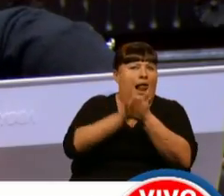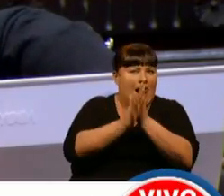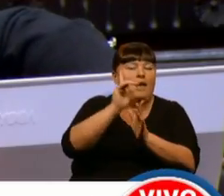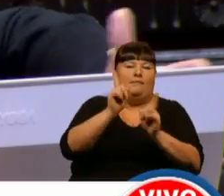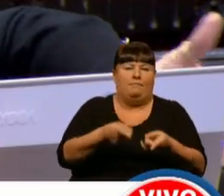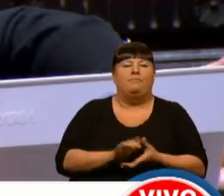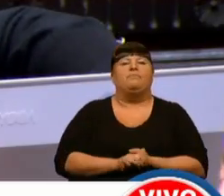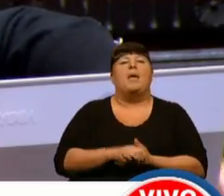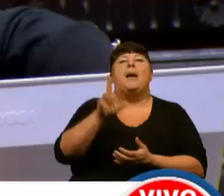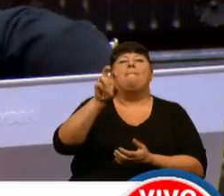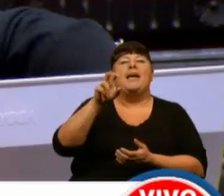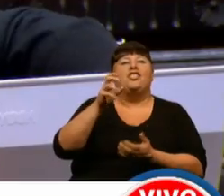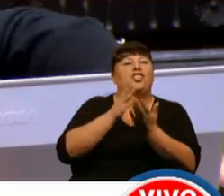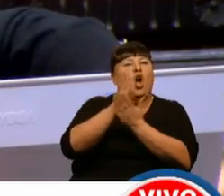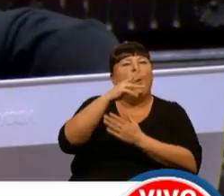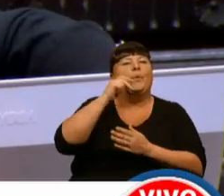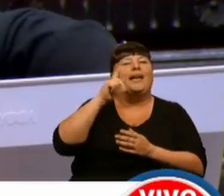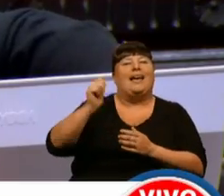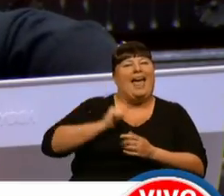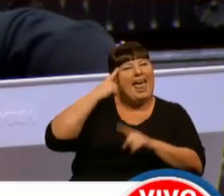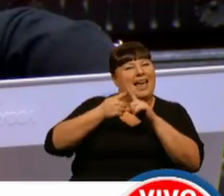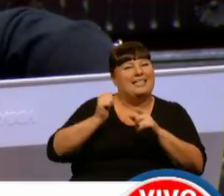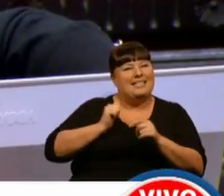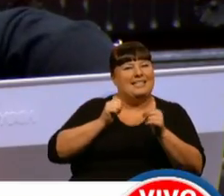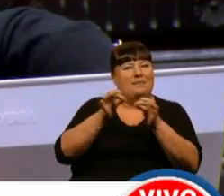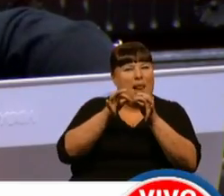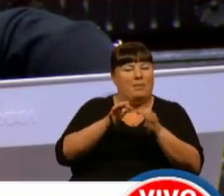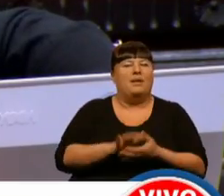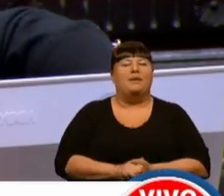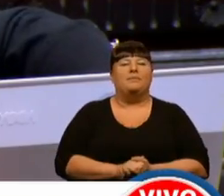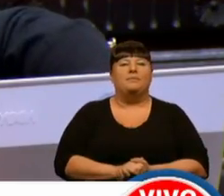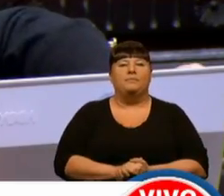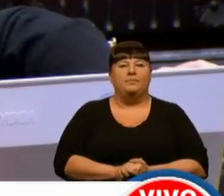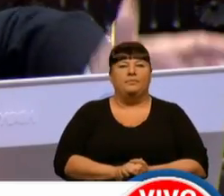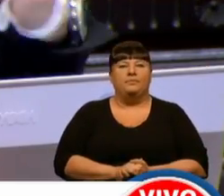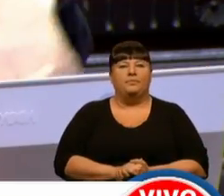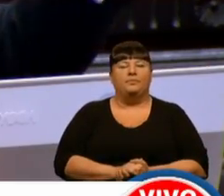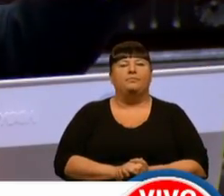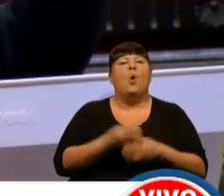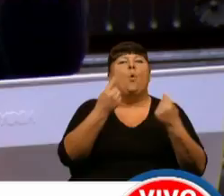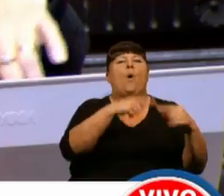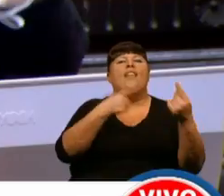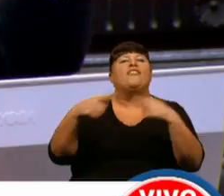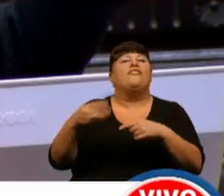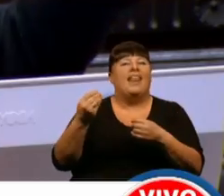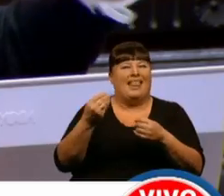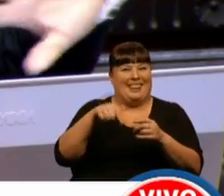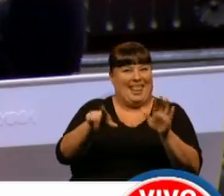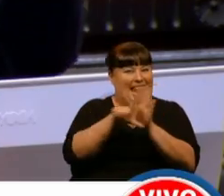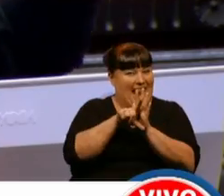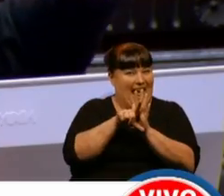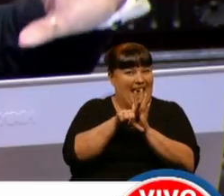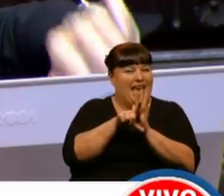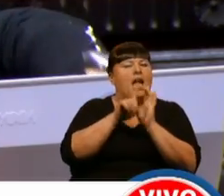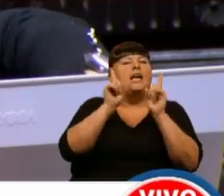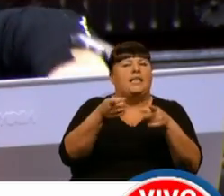titulares de la pensión vitalicia a veteranos de guerra del atlántico sur la diferencia de establecidas en la presente ley no